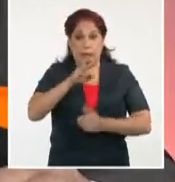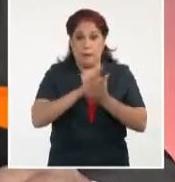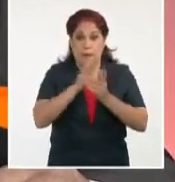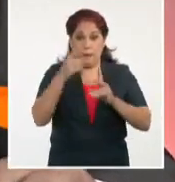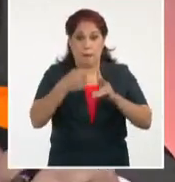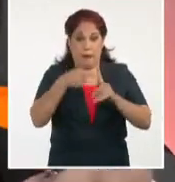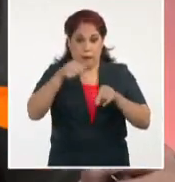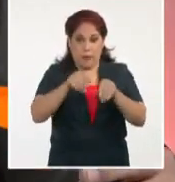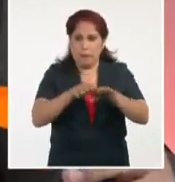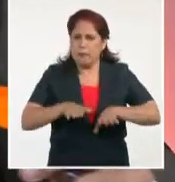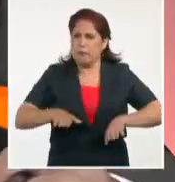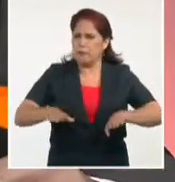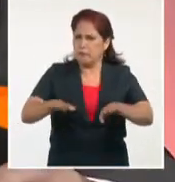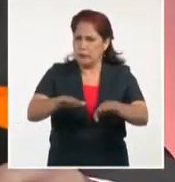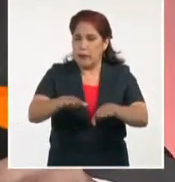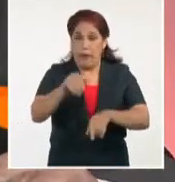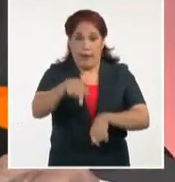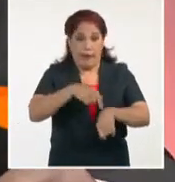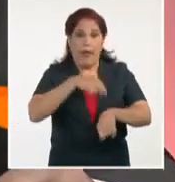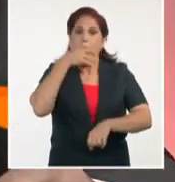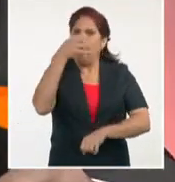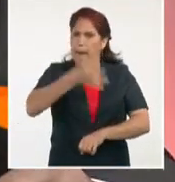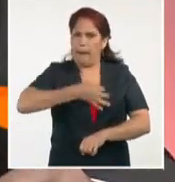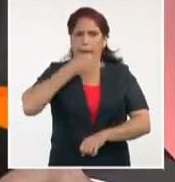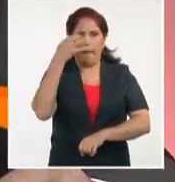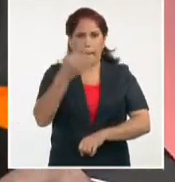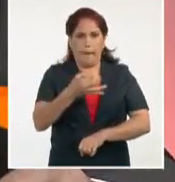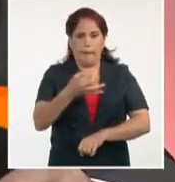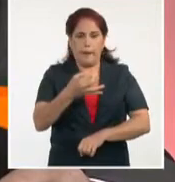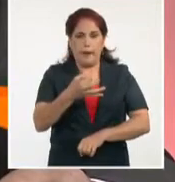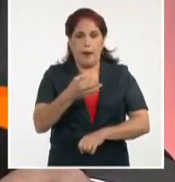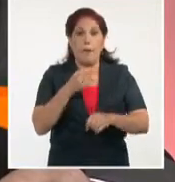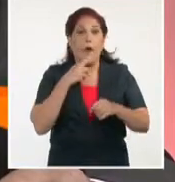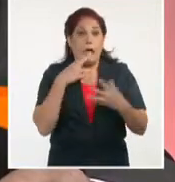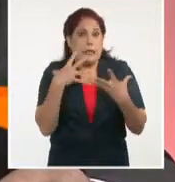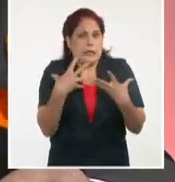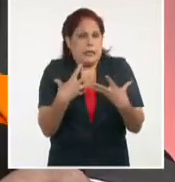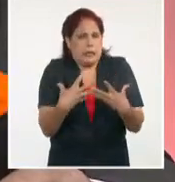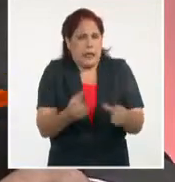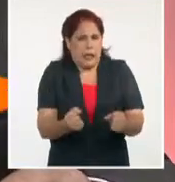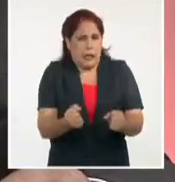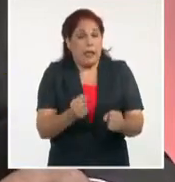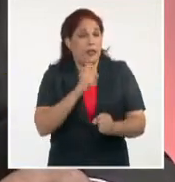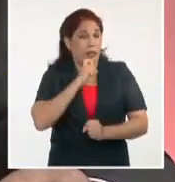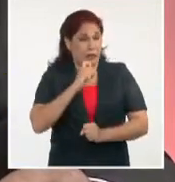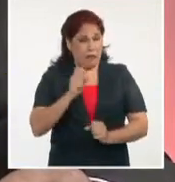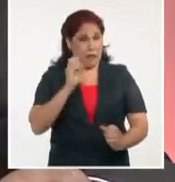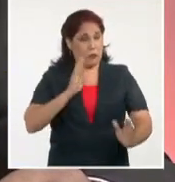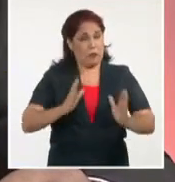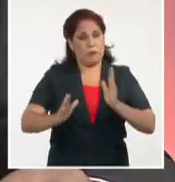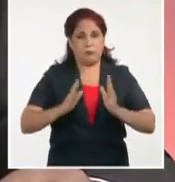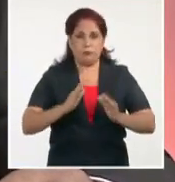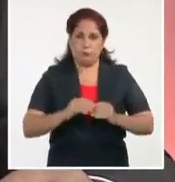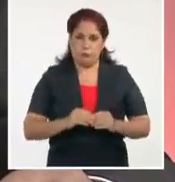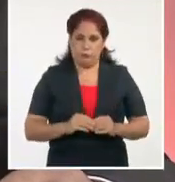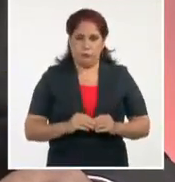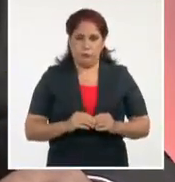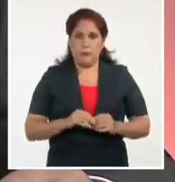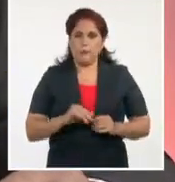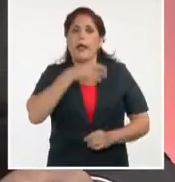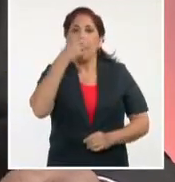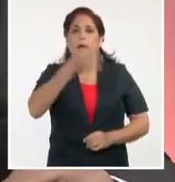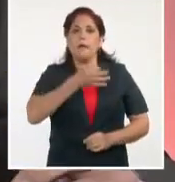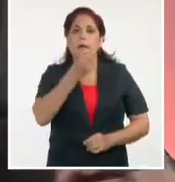redonda y en ese momento explicamos la sequía que estamos viviendo, una sequía de corto periodo. Y también dijimos el día